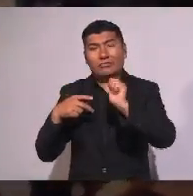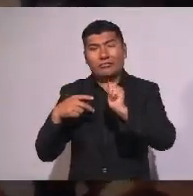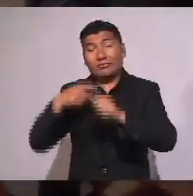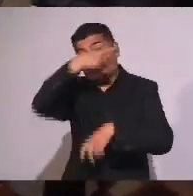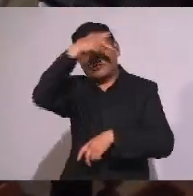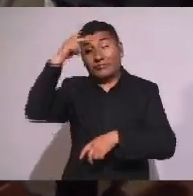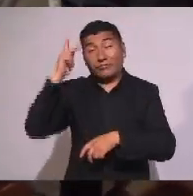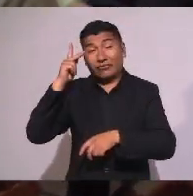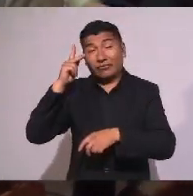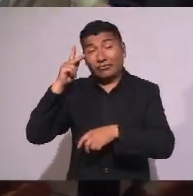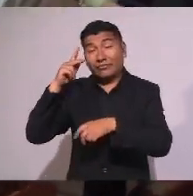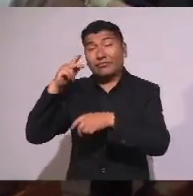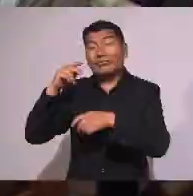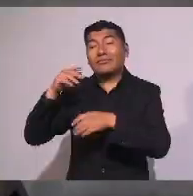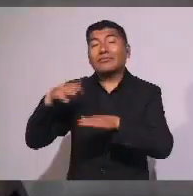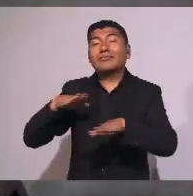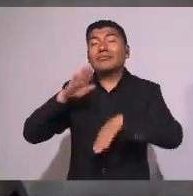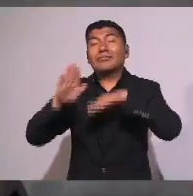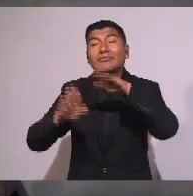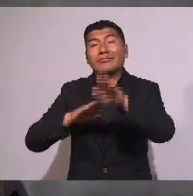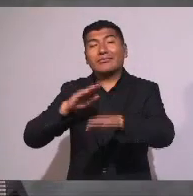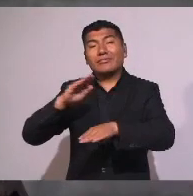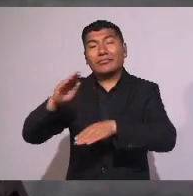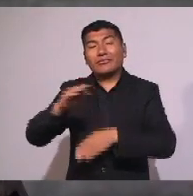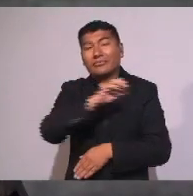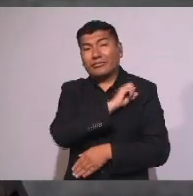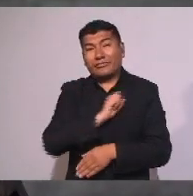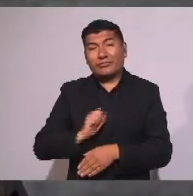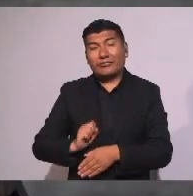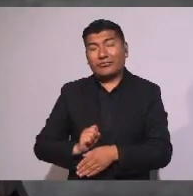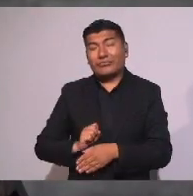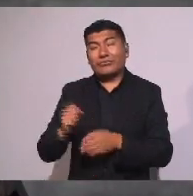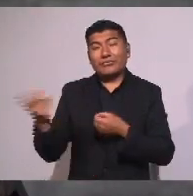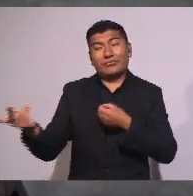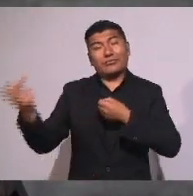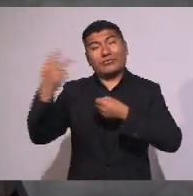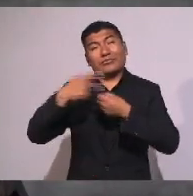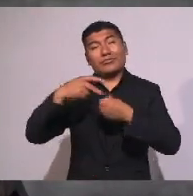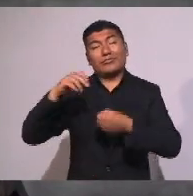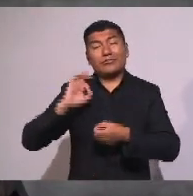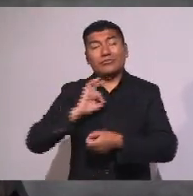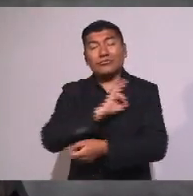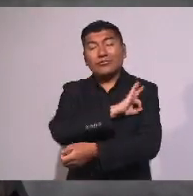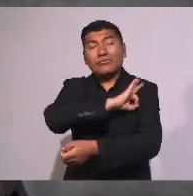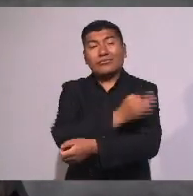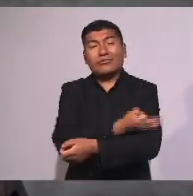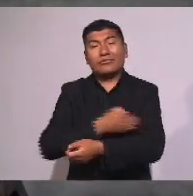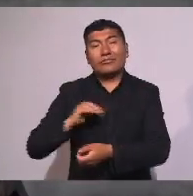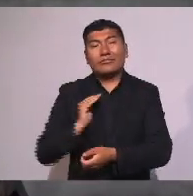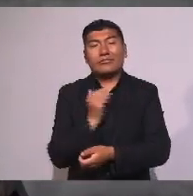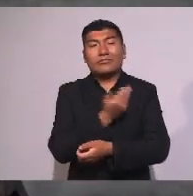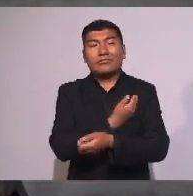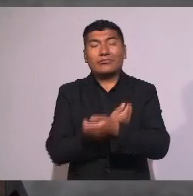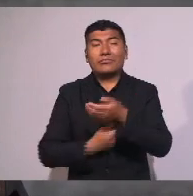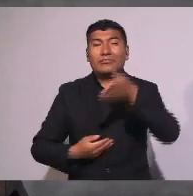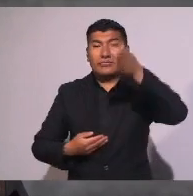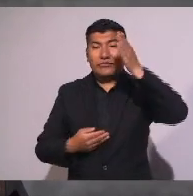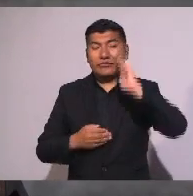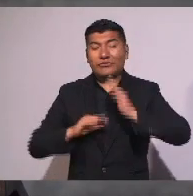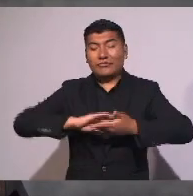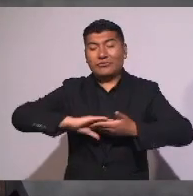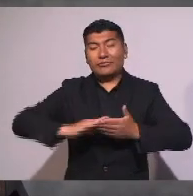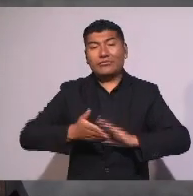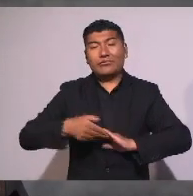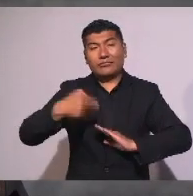el paso del Señor, la presencia fuerte de nuestro Dios en la historia, en